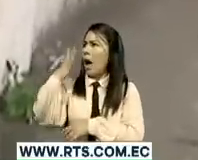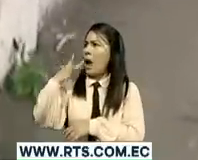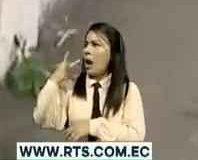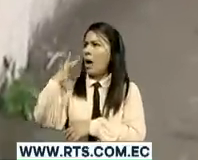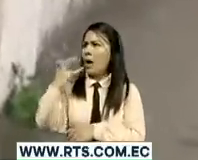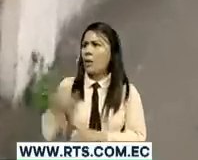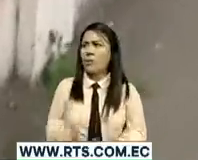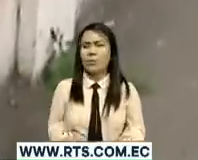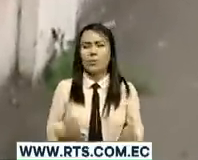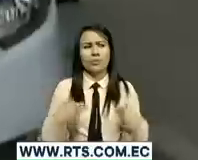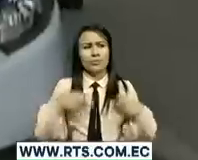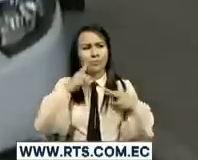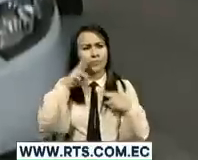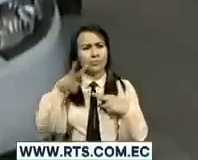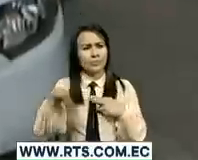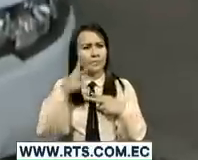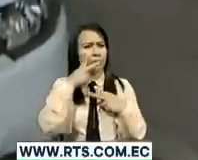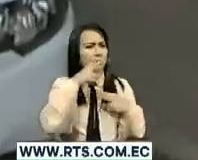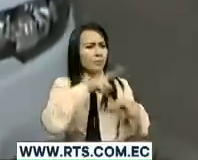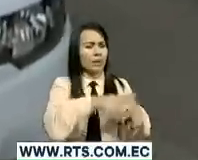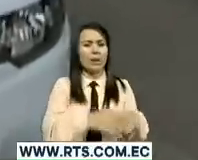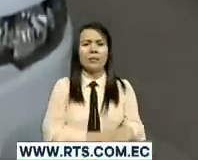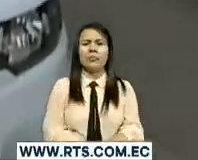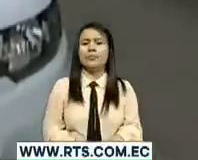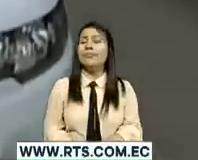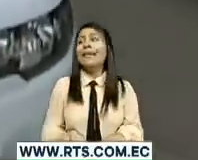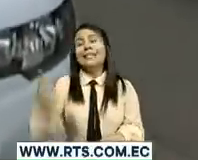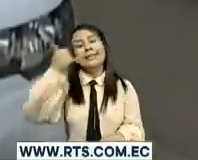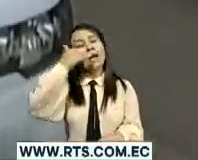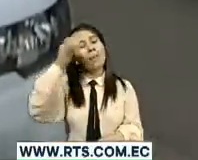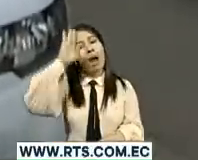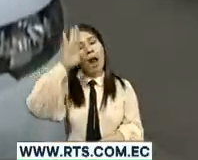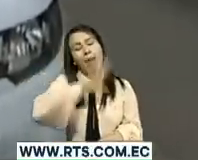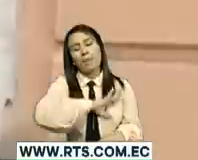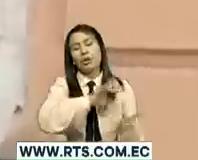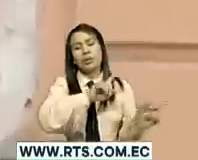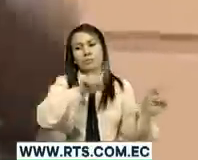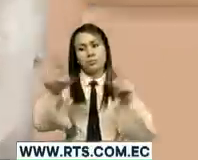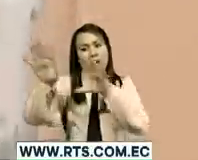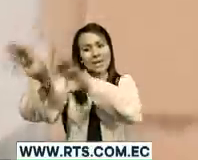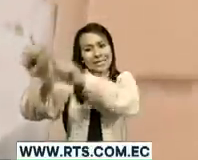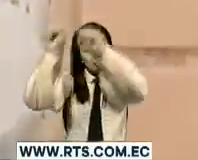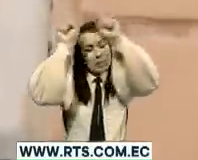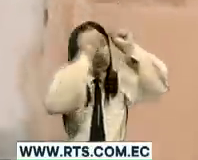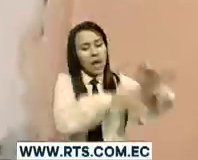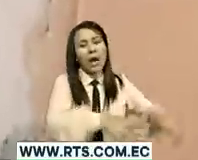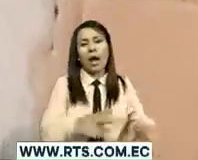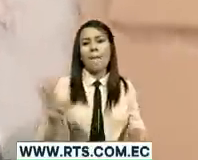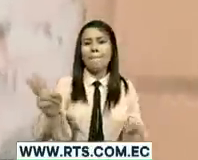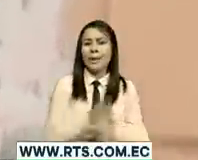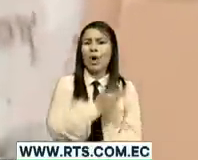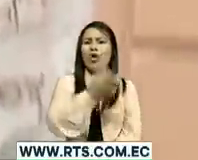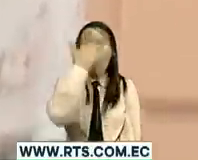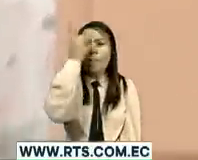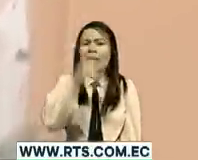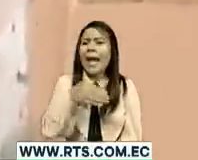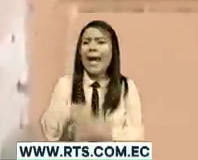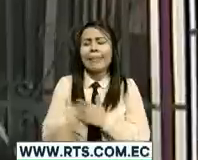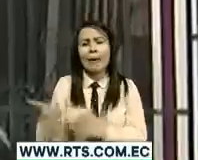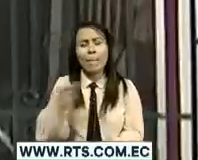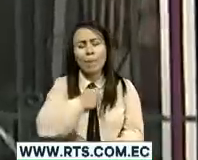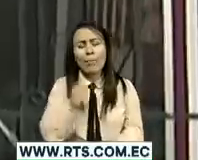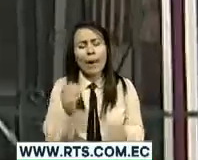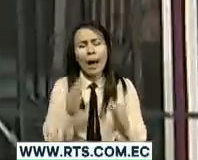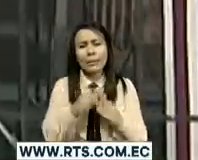30 sillas se han llevado. Por eso llamaron a la Policía Nacional y sacaron al supuesto indigente. Y se comunicaron inmediatamente con los propietarios